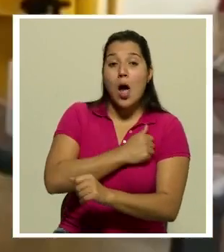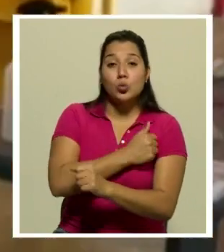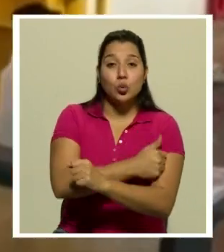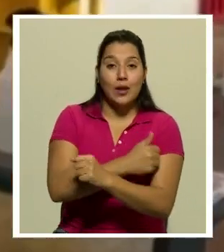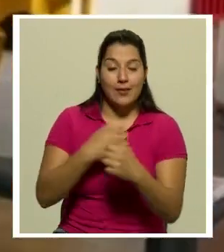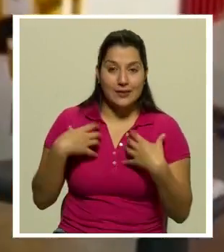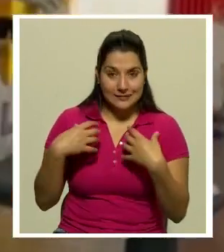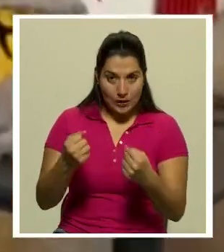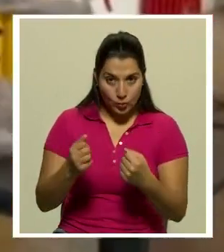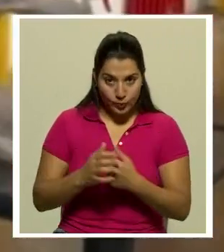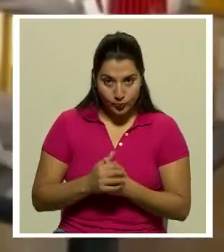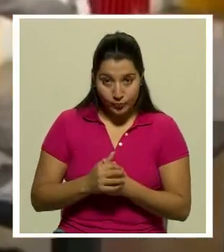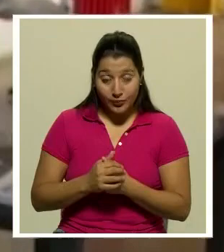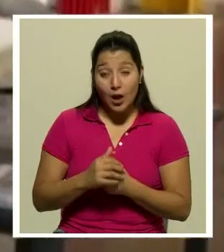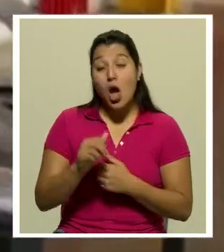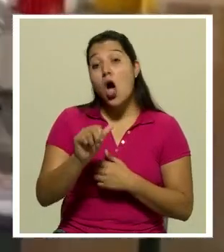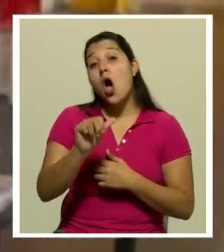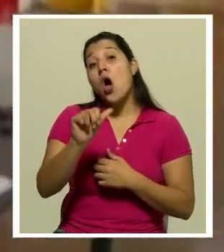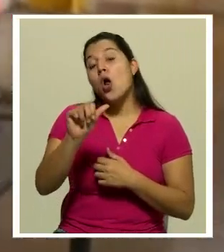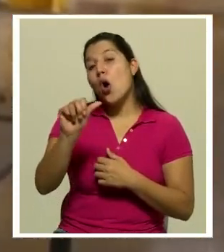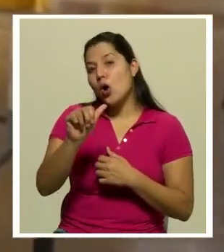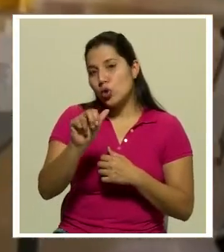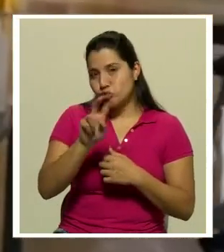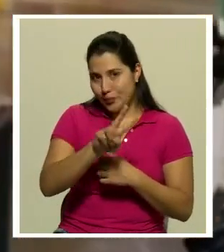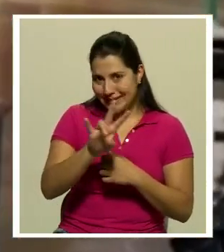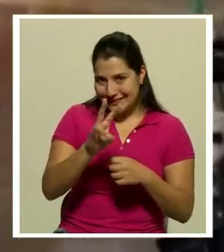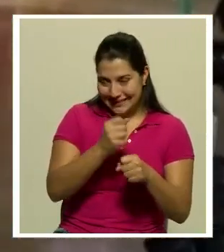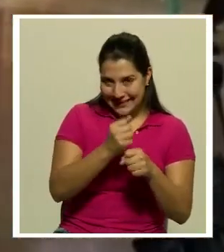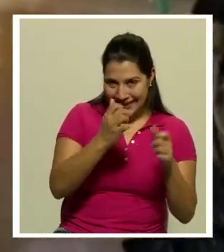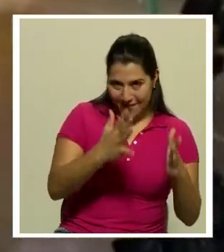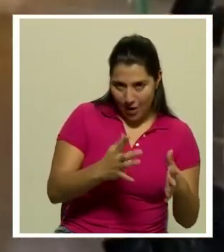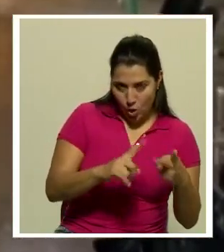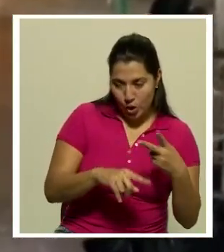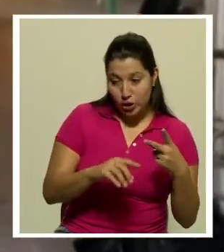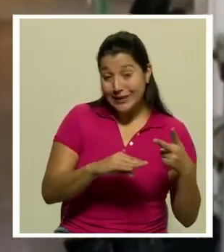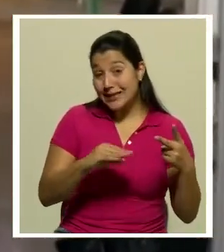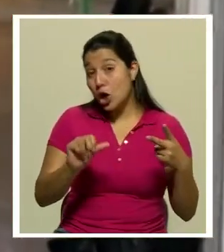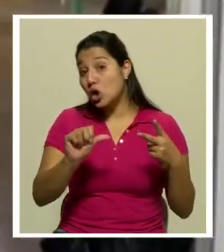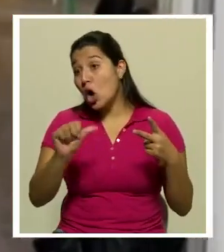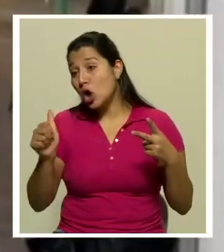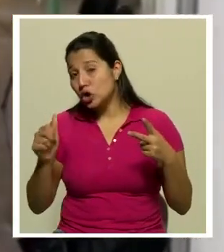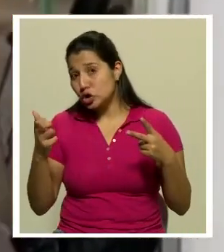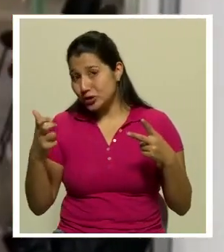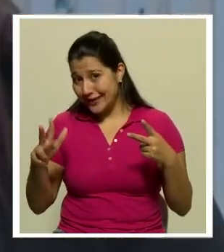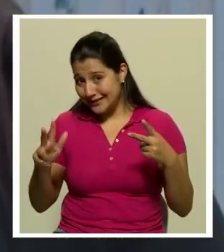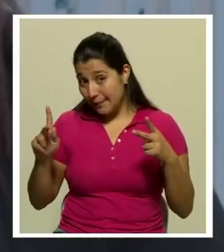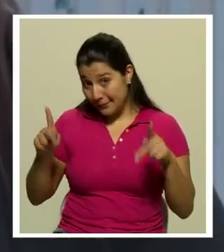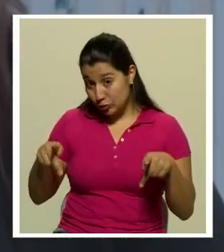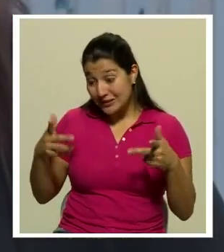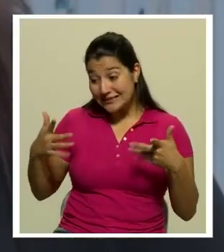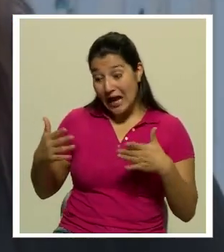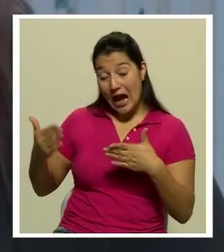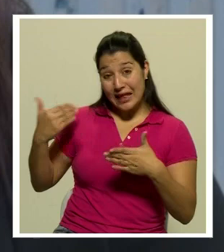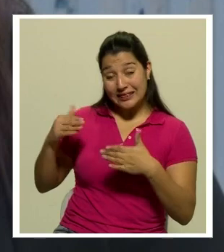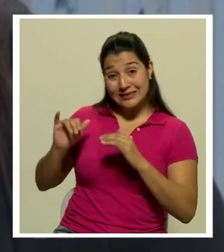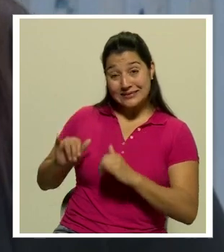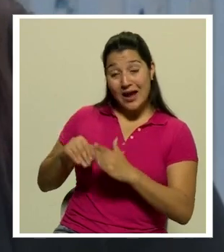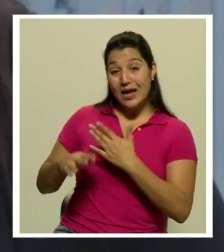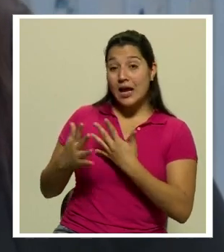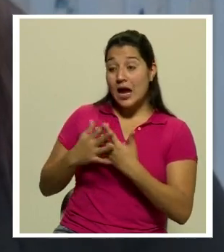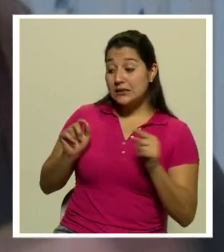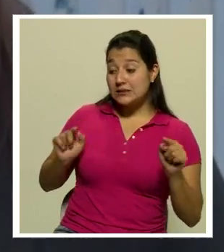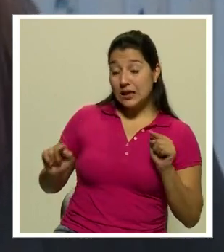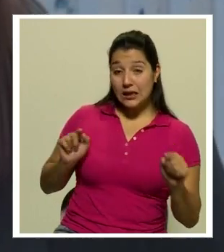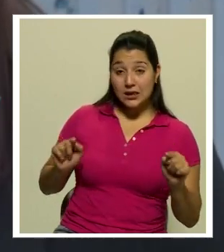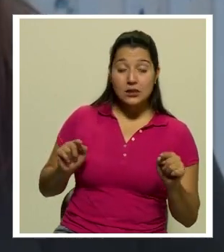salud. Los otros 13 aprehendidos y los 27 funcionarios dieron negativo en la prueba de detección. Eso está dentro de un protocolo que